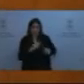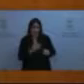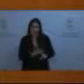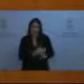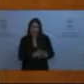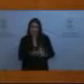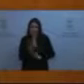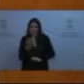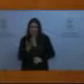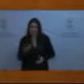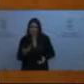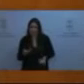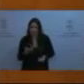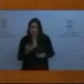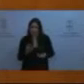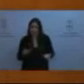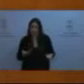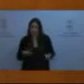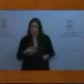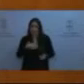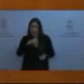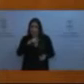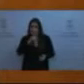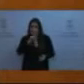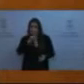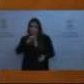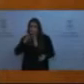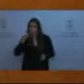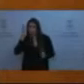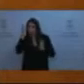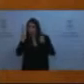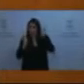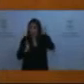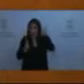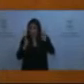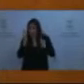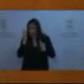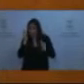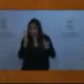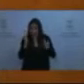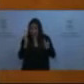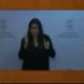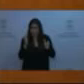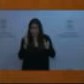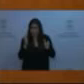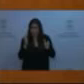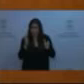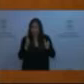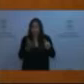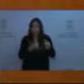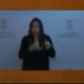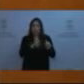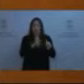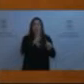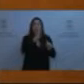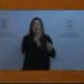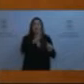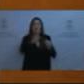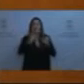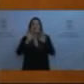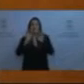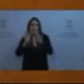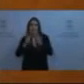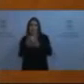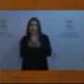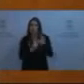contestación que yo le hago. De 1.122 animales, de 1.122, en solo 39, y son datos oficiales, mire,